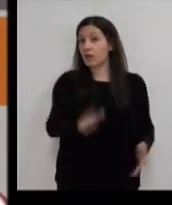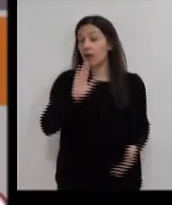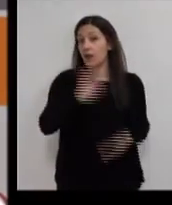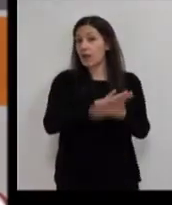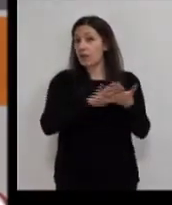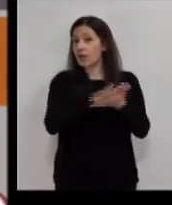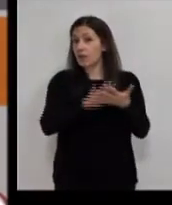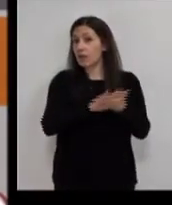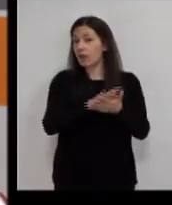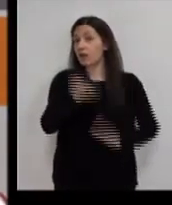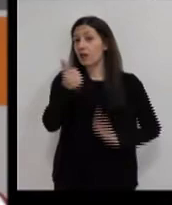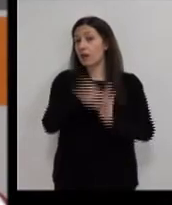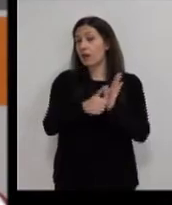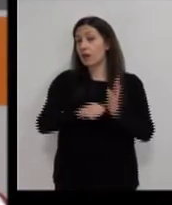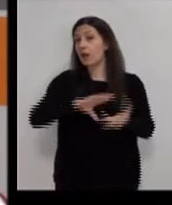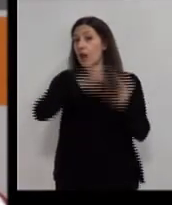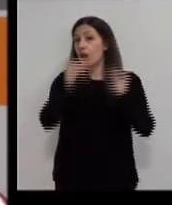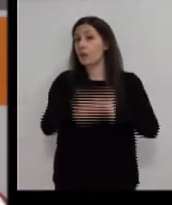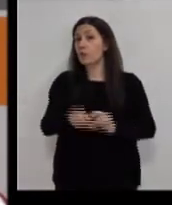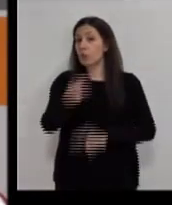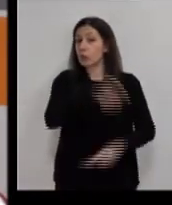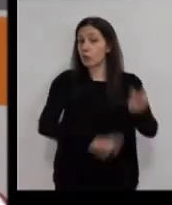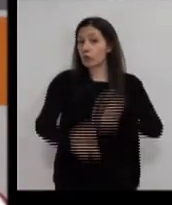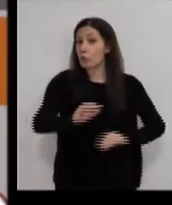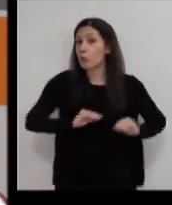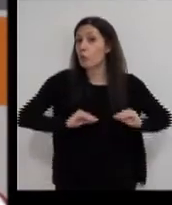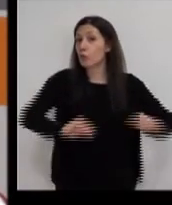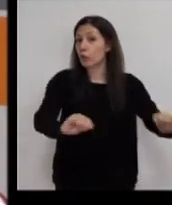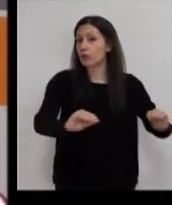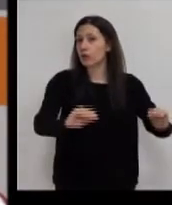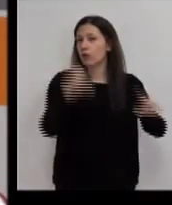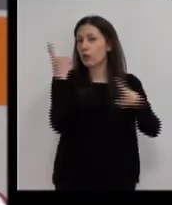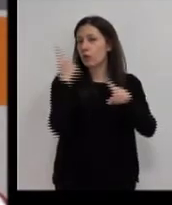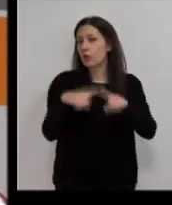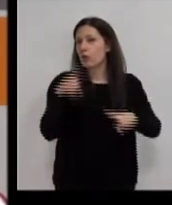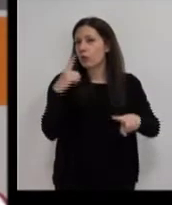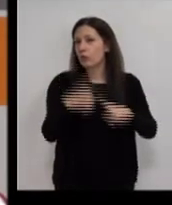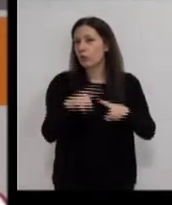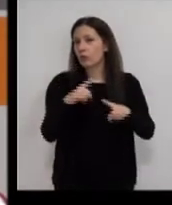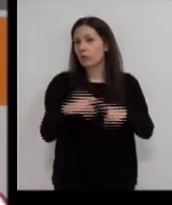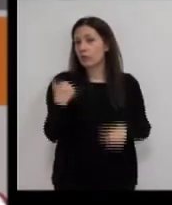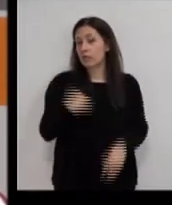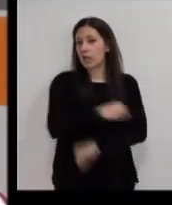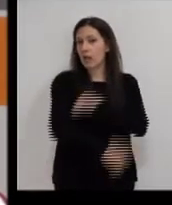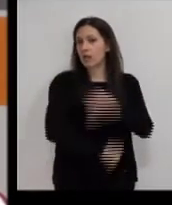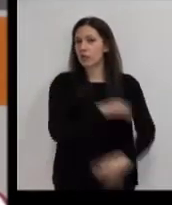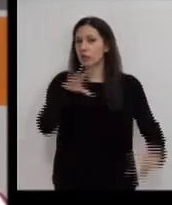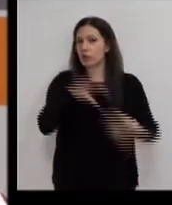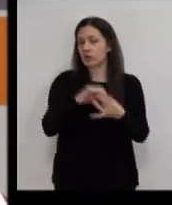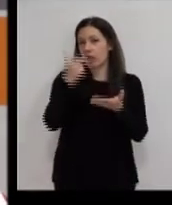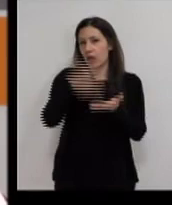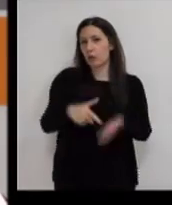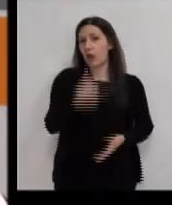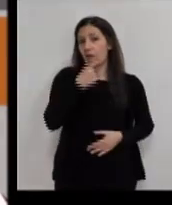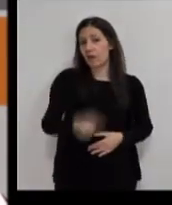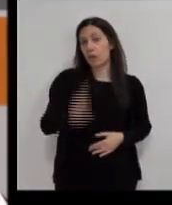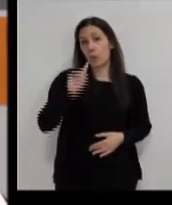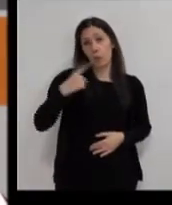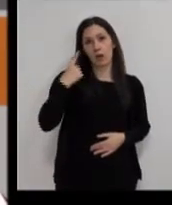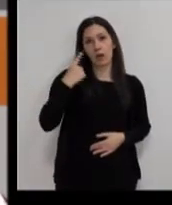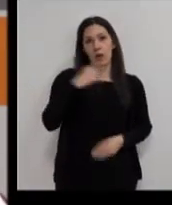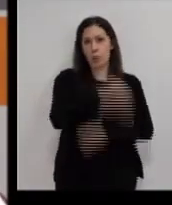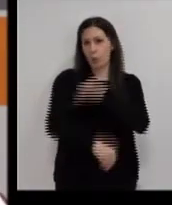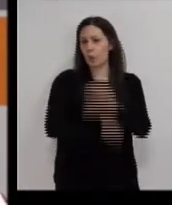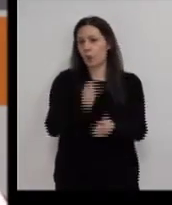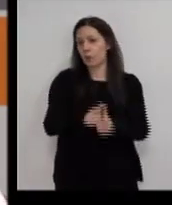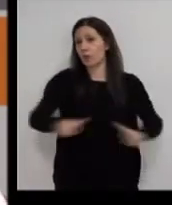El tema de la lectura fácil, por ejemplo, ella comentaba que en la aplicación que tenéis en el buscador, precisamente toda aquella parte que se ha